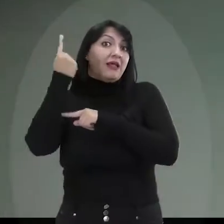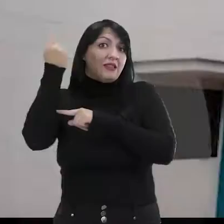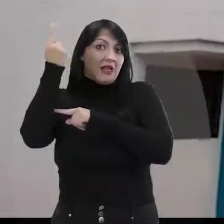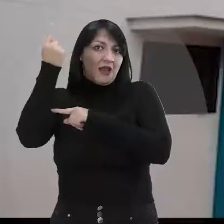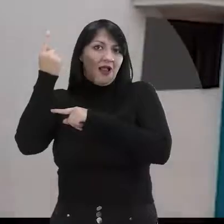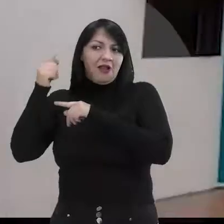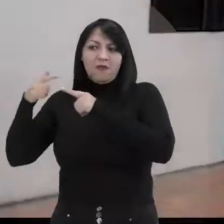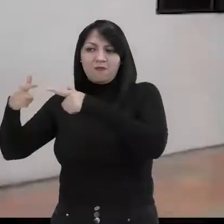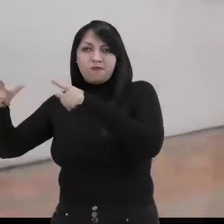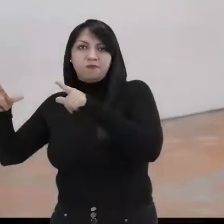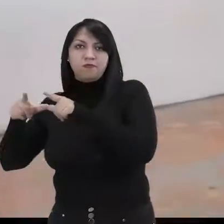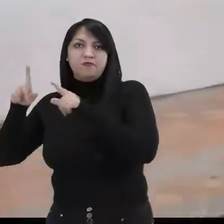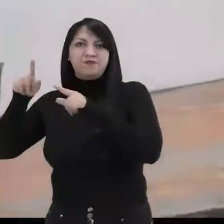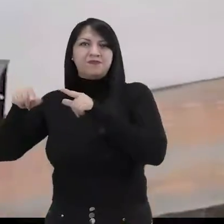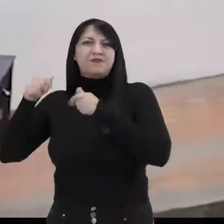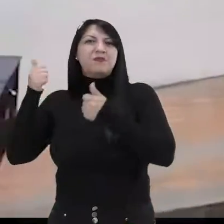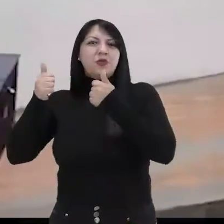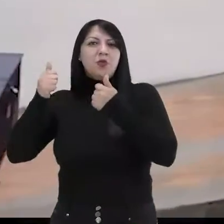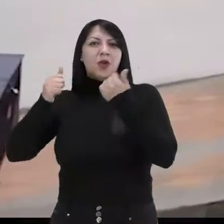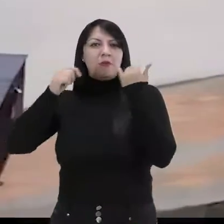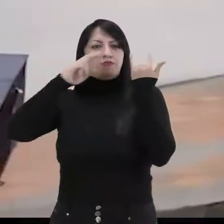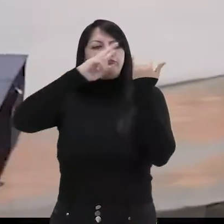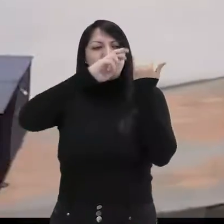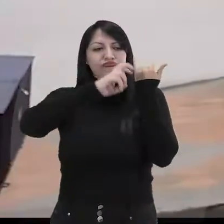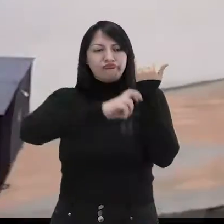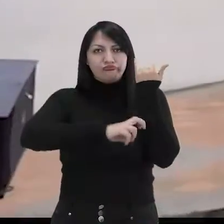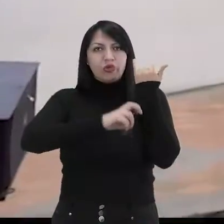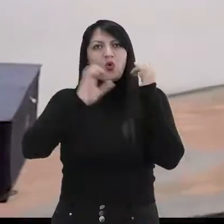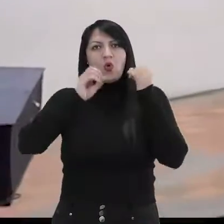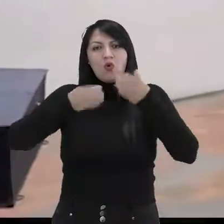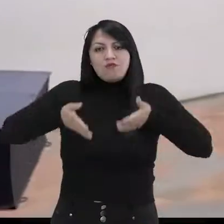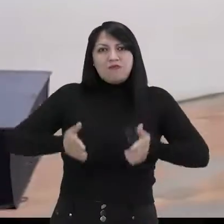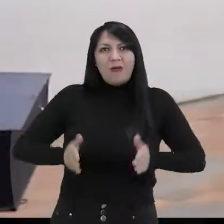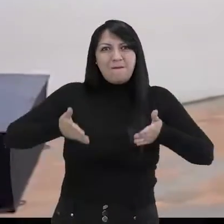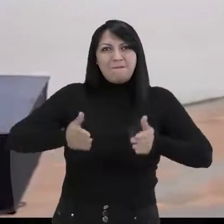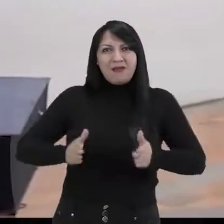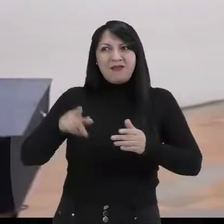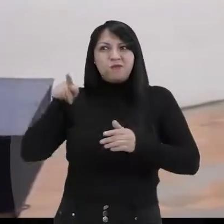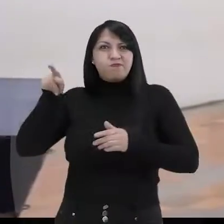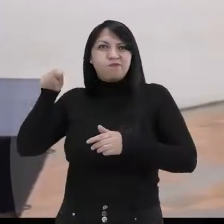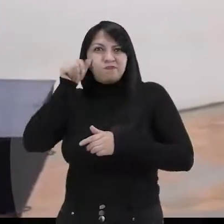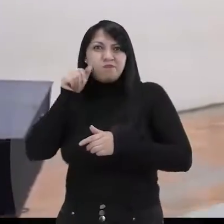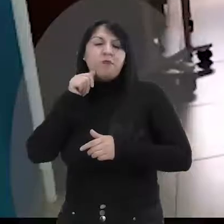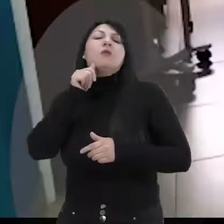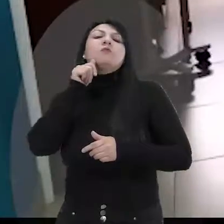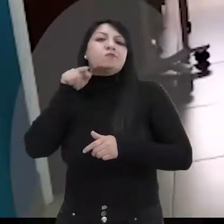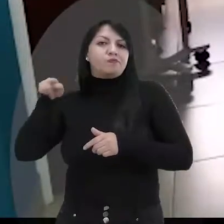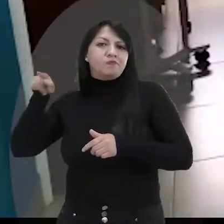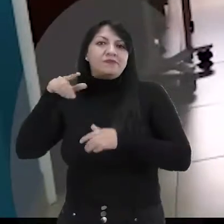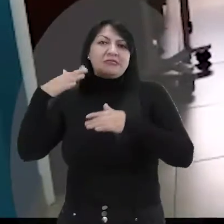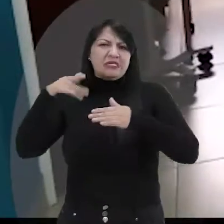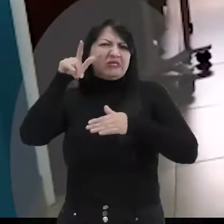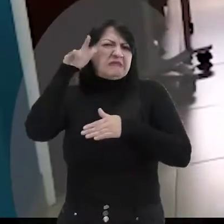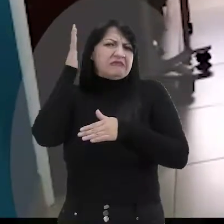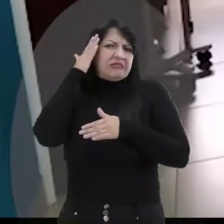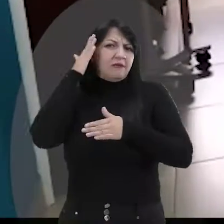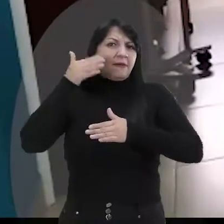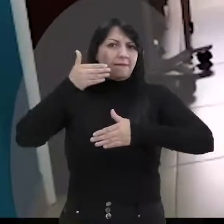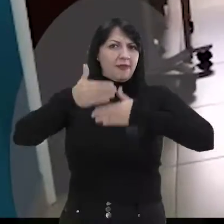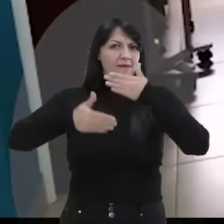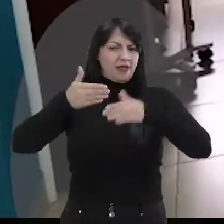y servicio de ginecología y atención de partos. Un balance positivo, la verdad. En los primeros meses,